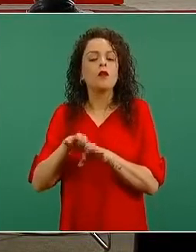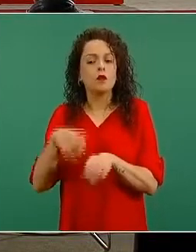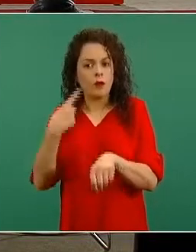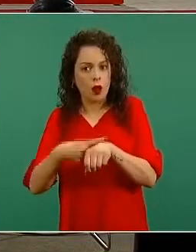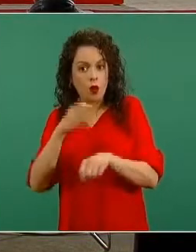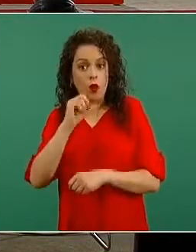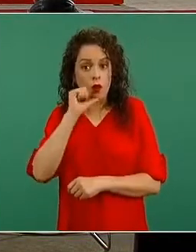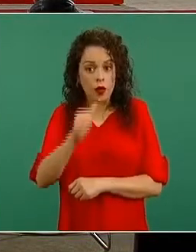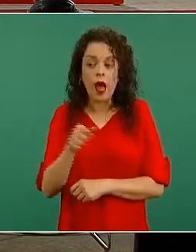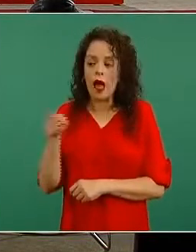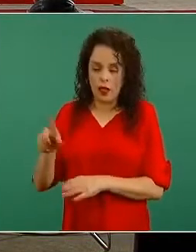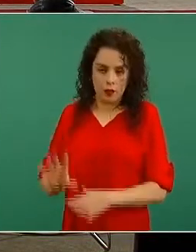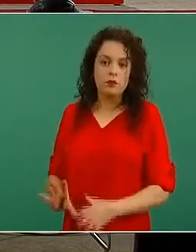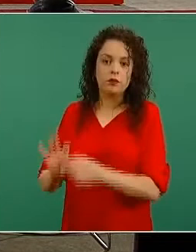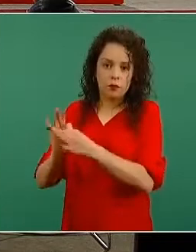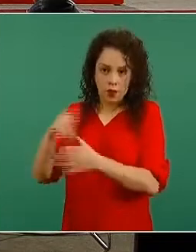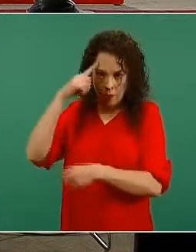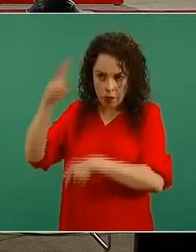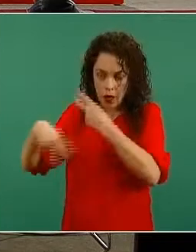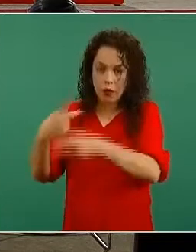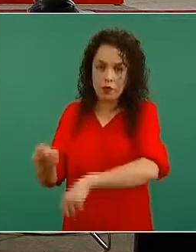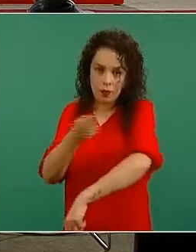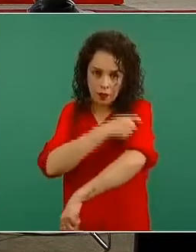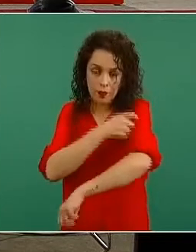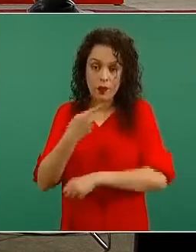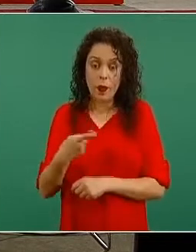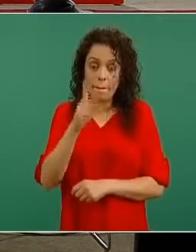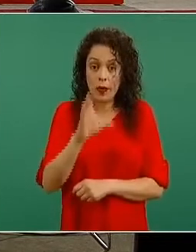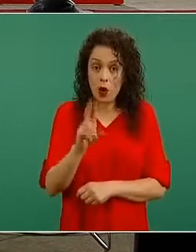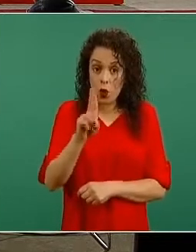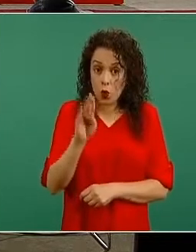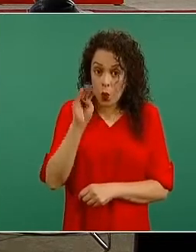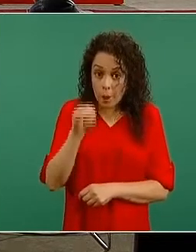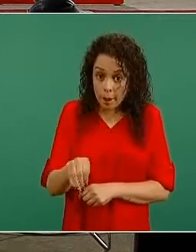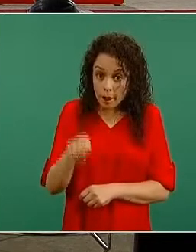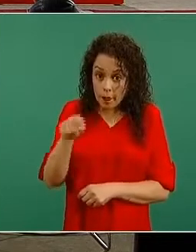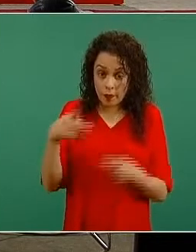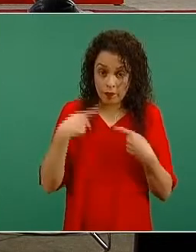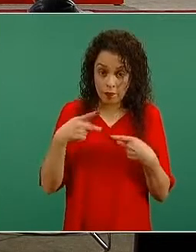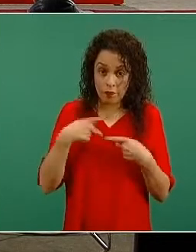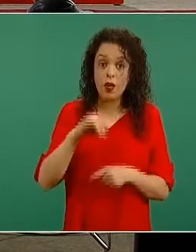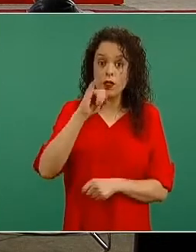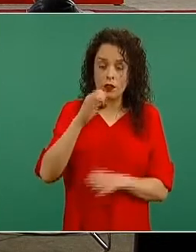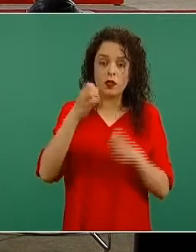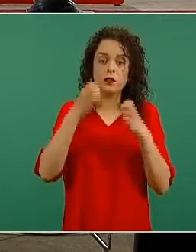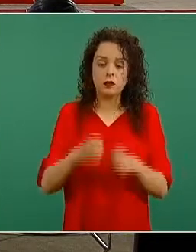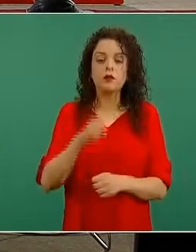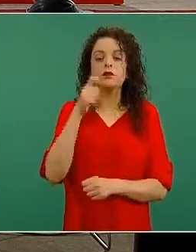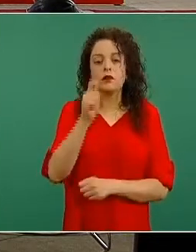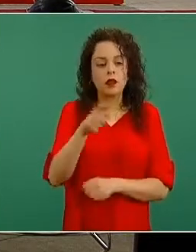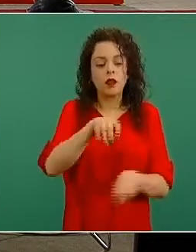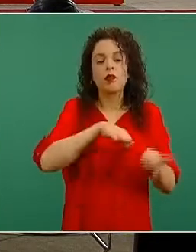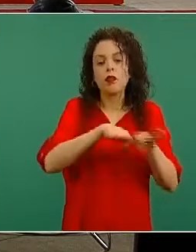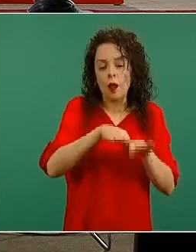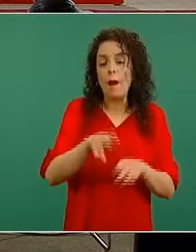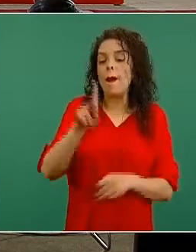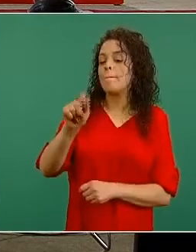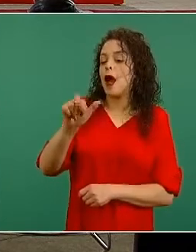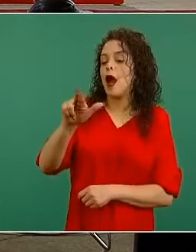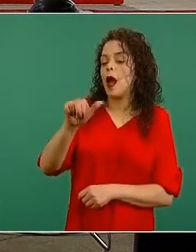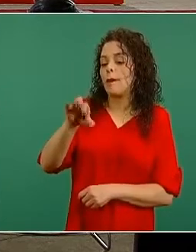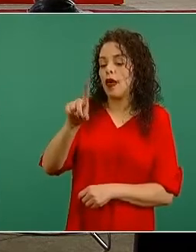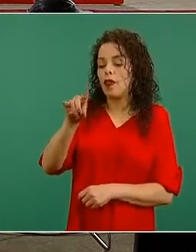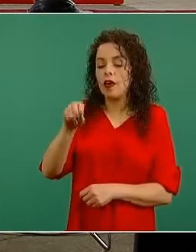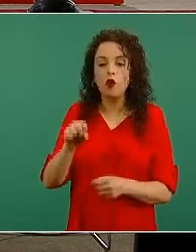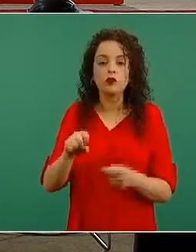CRUM hay personas que sí están en el campo clínico, paramédicos, médicos, y entonces ellas y